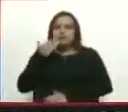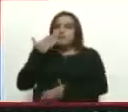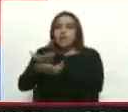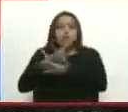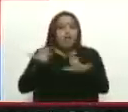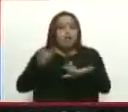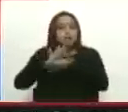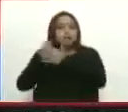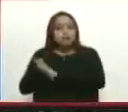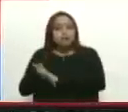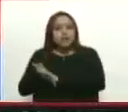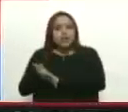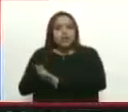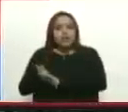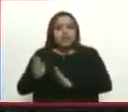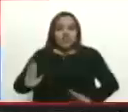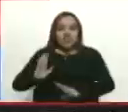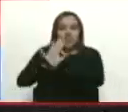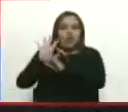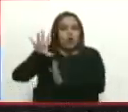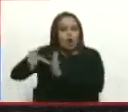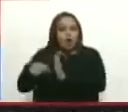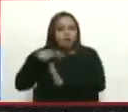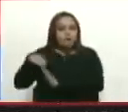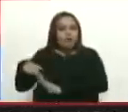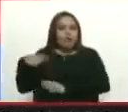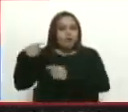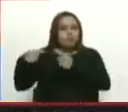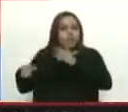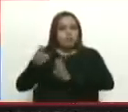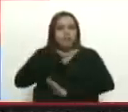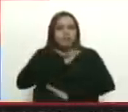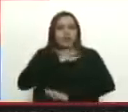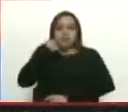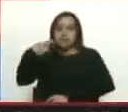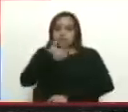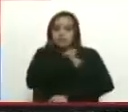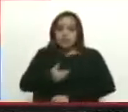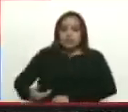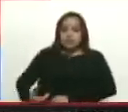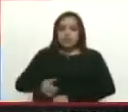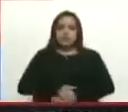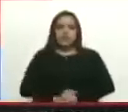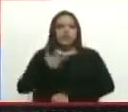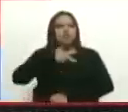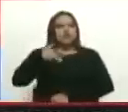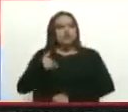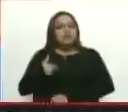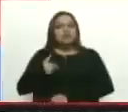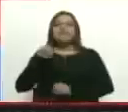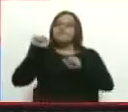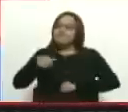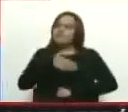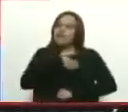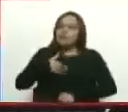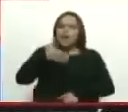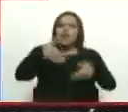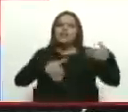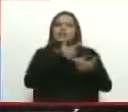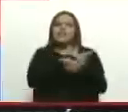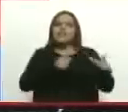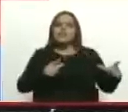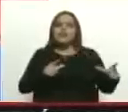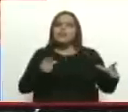activos. Y como ha dicho el presidente, nosotros sí queremos elecciones libres